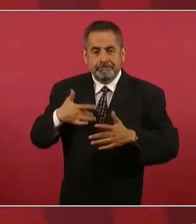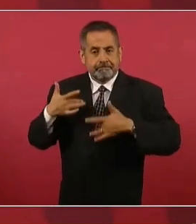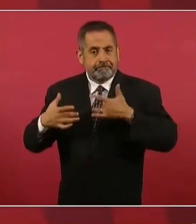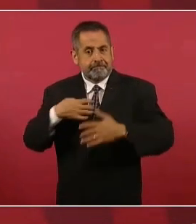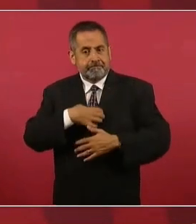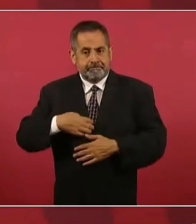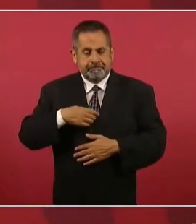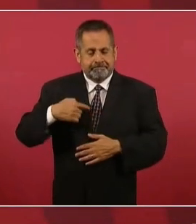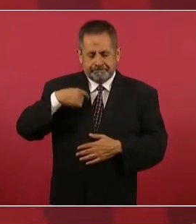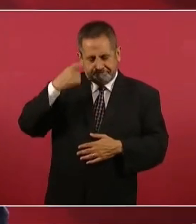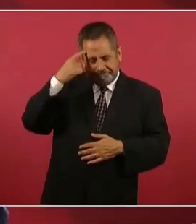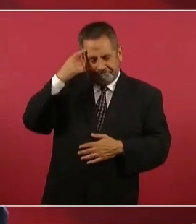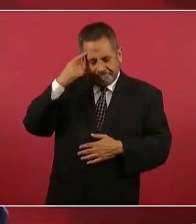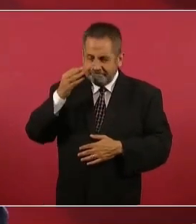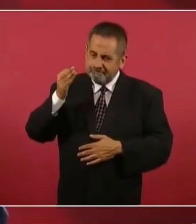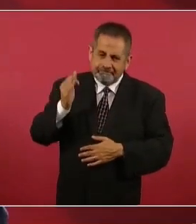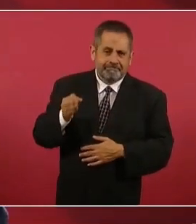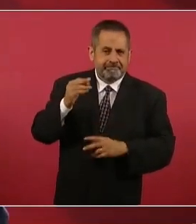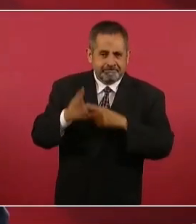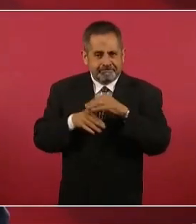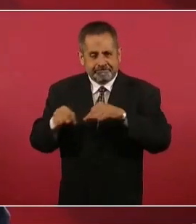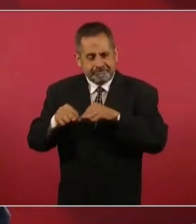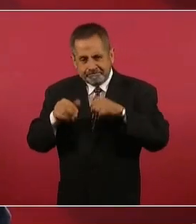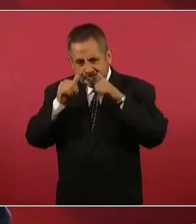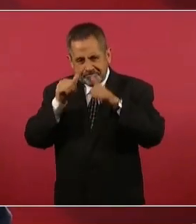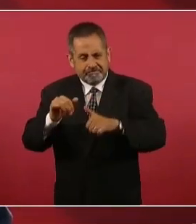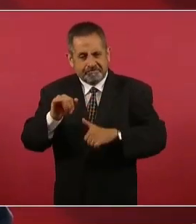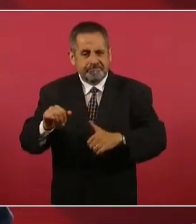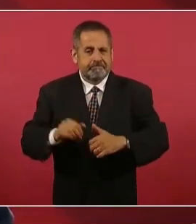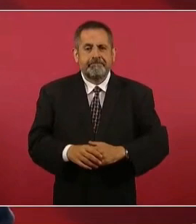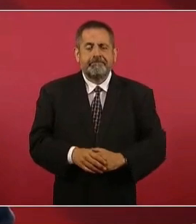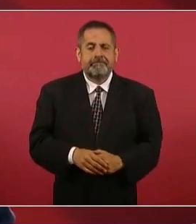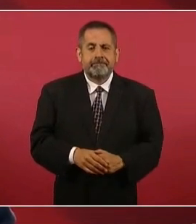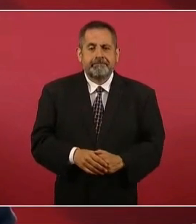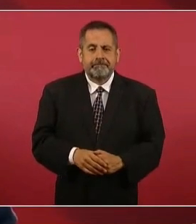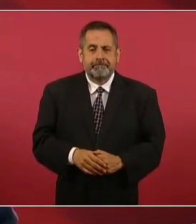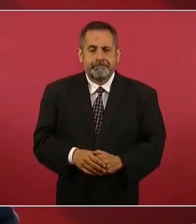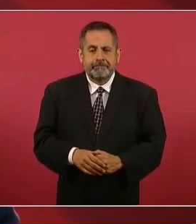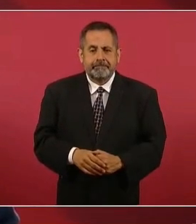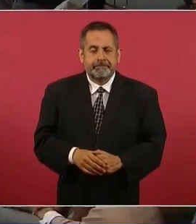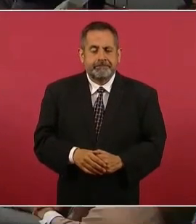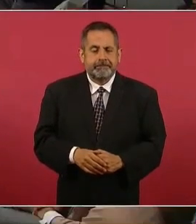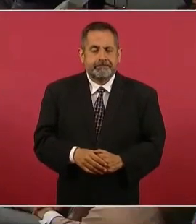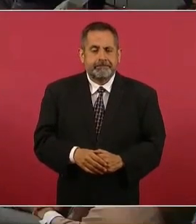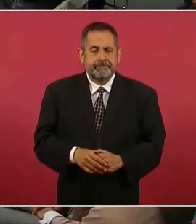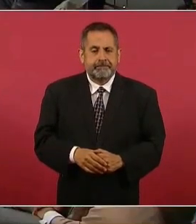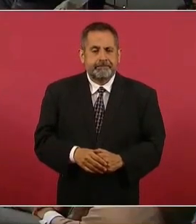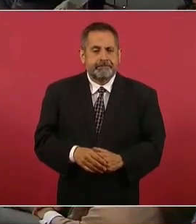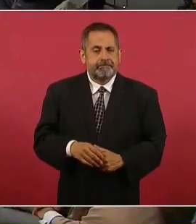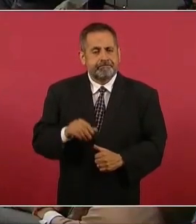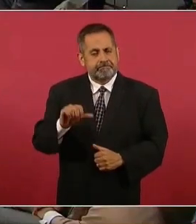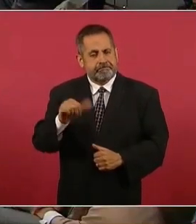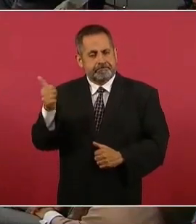trabajan por convicción. Señor presidente, si me permiten otro tema, pregunta.